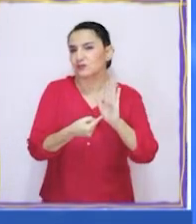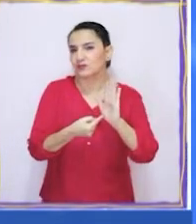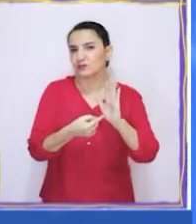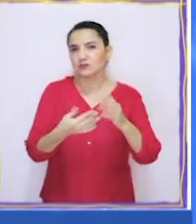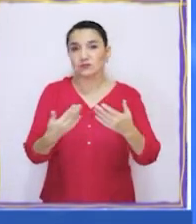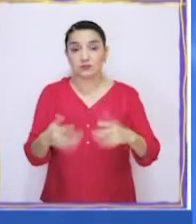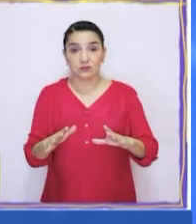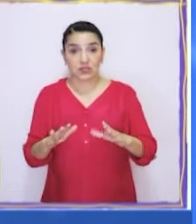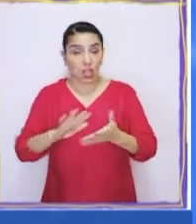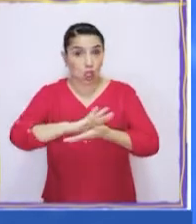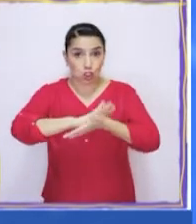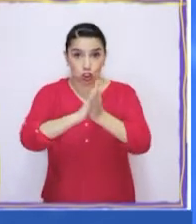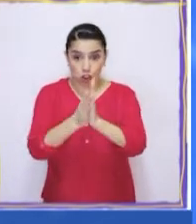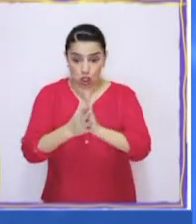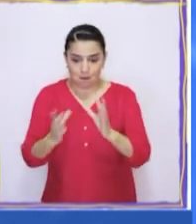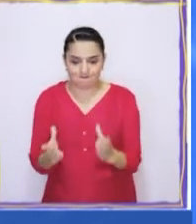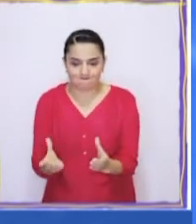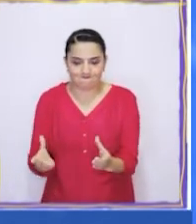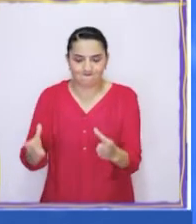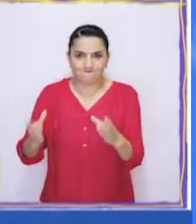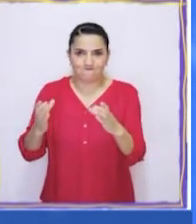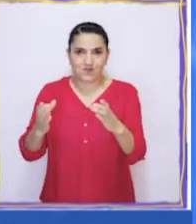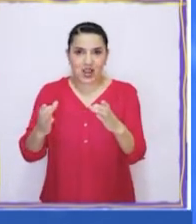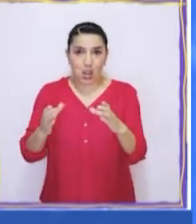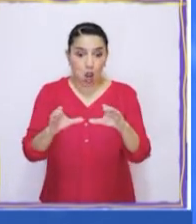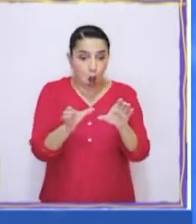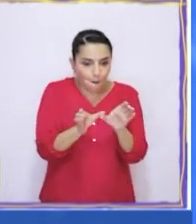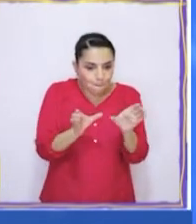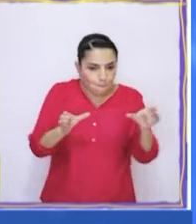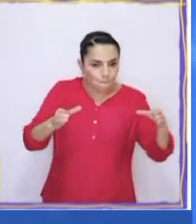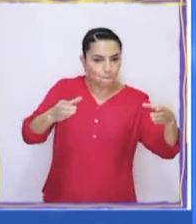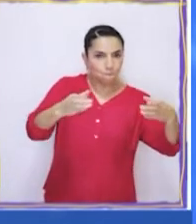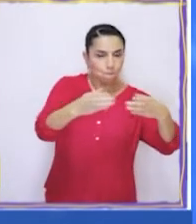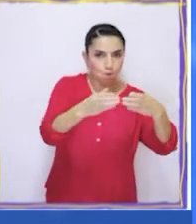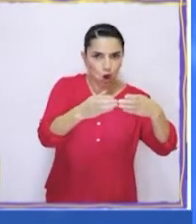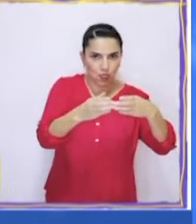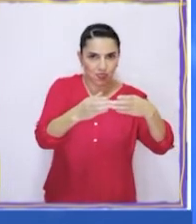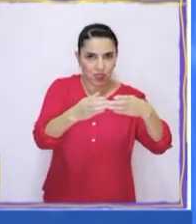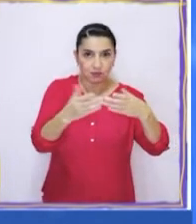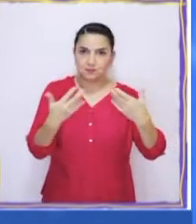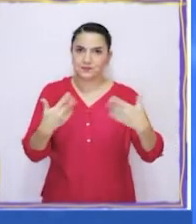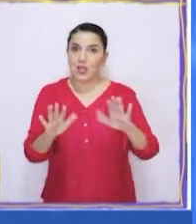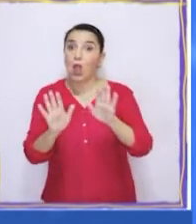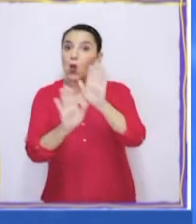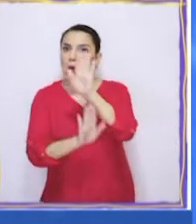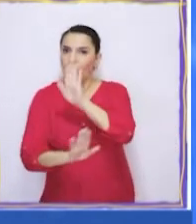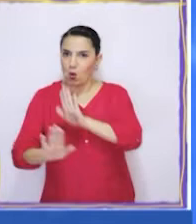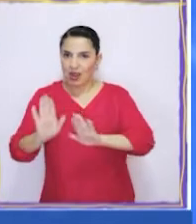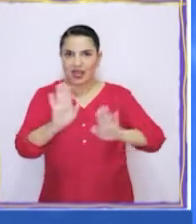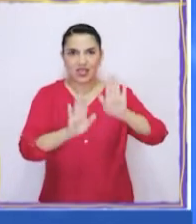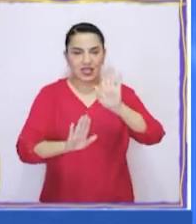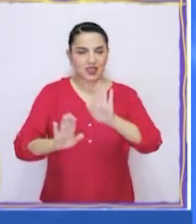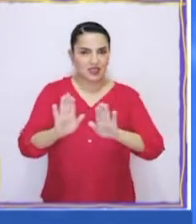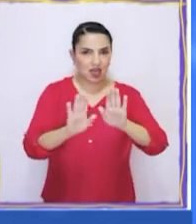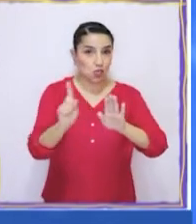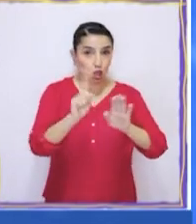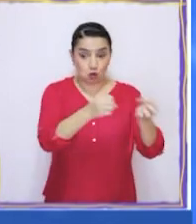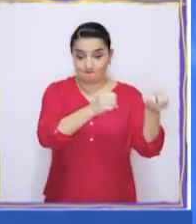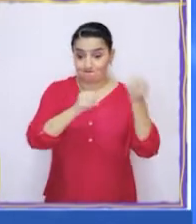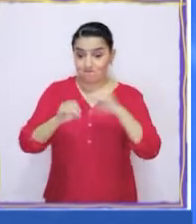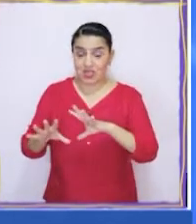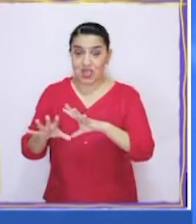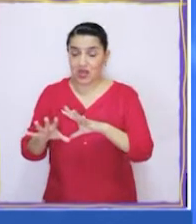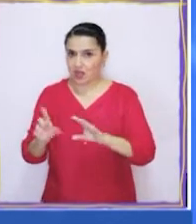verter toda la mezcla en nuestro molde hagámoslo con mucho cuidado para que no se